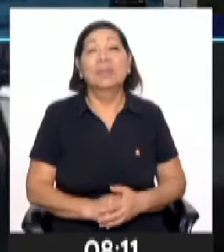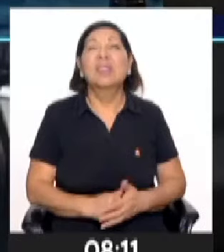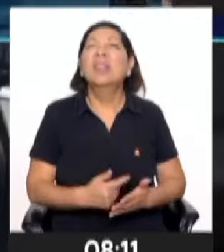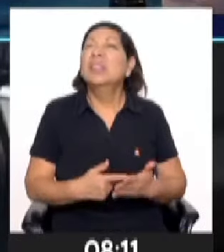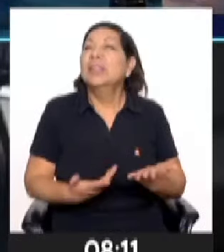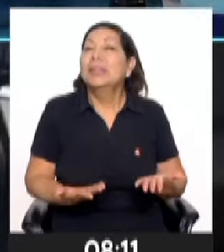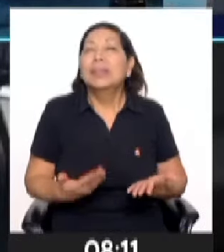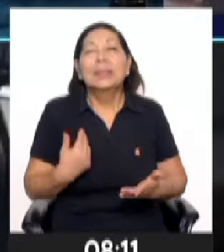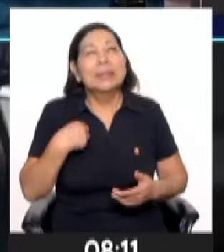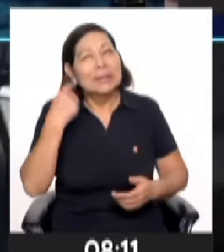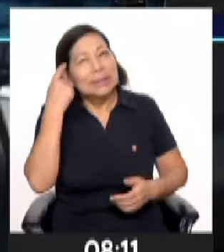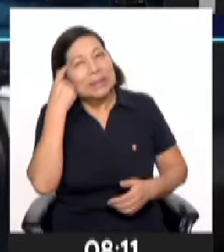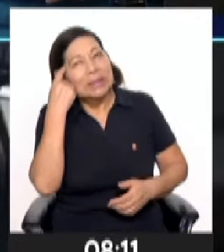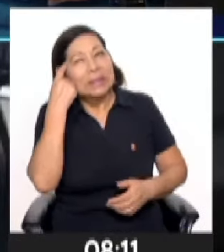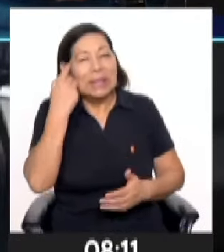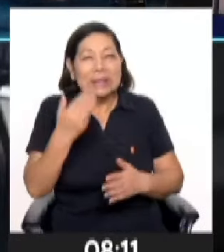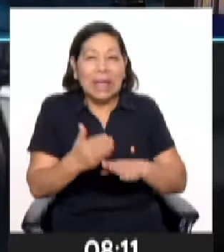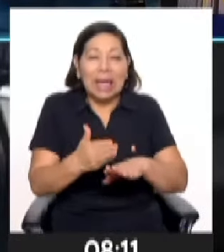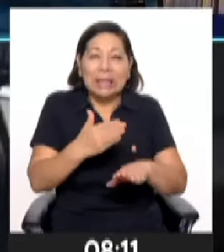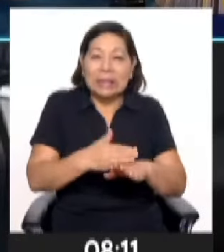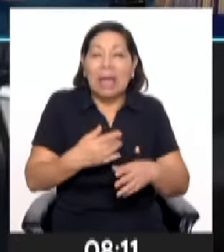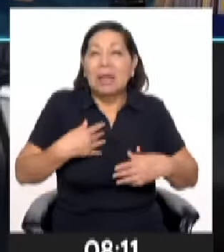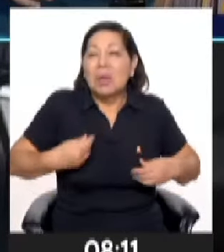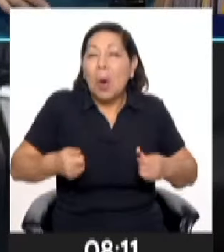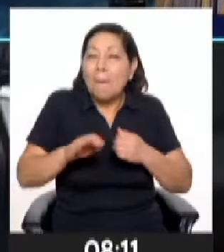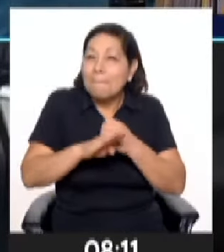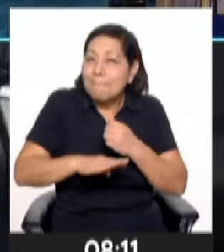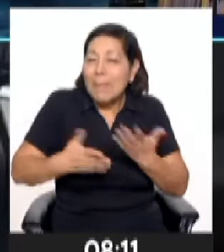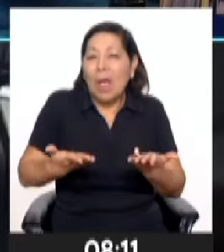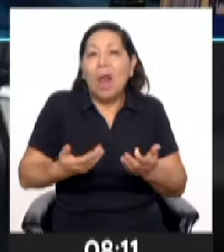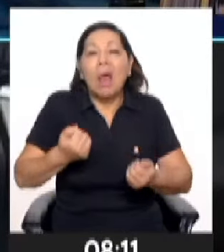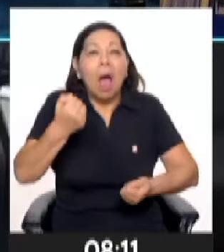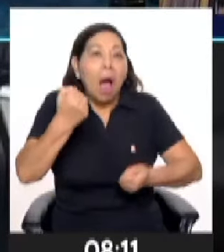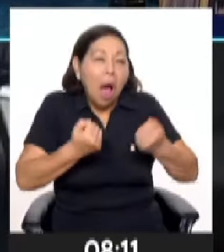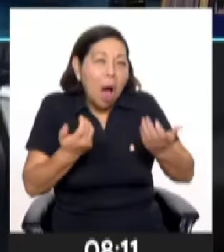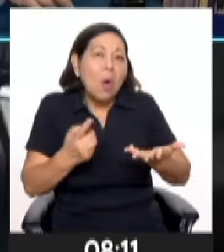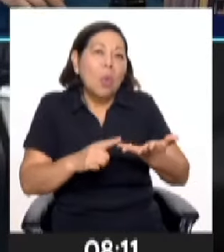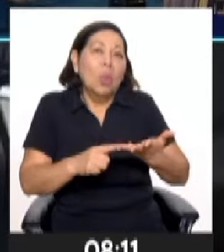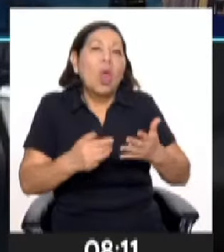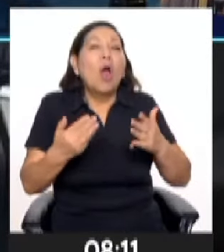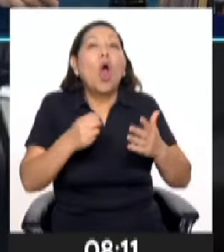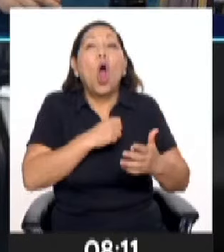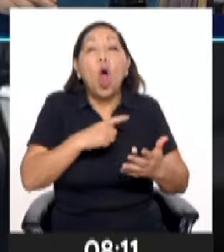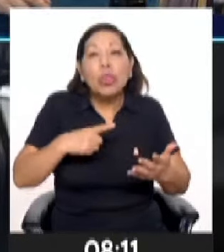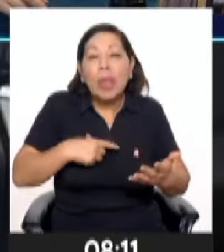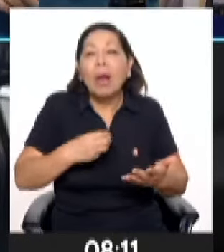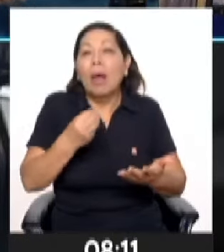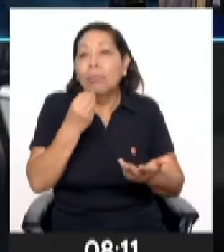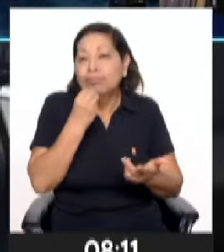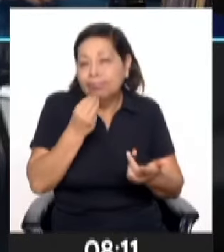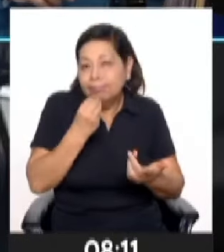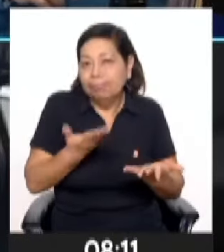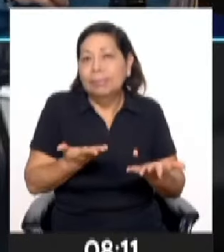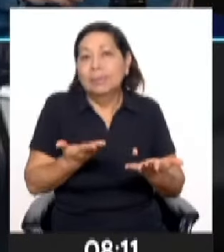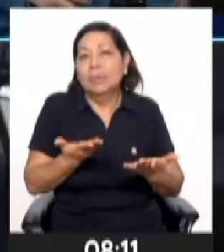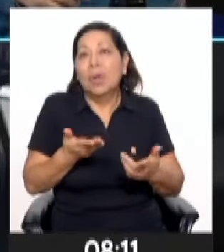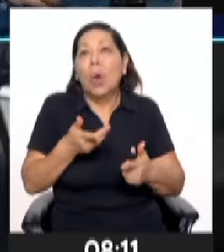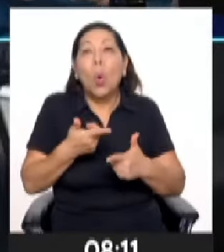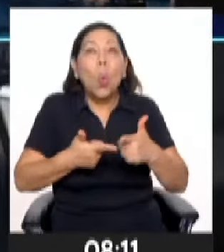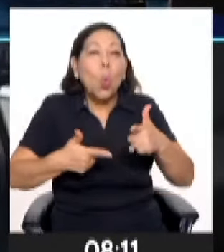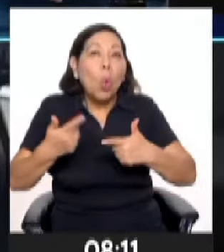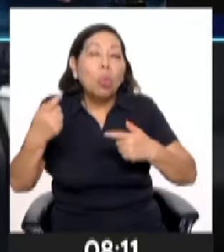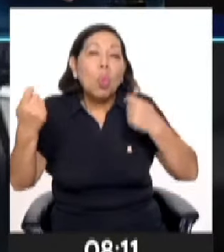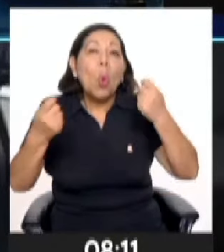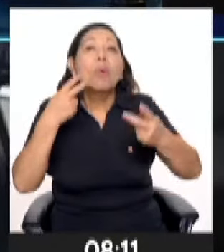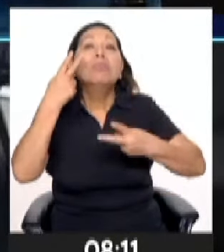¿Qué cosas tengo que considerar? Ya lo mencioné un poco, los gastos básicos. Primero el transporte, el alojamiento, la alimentación, el ingreso a algún